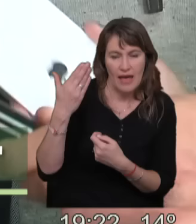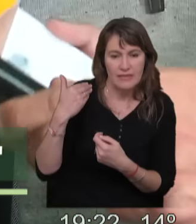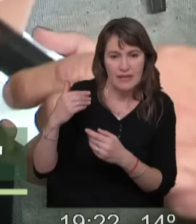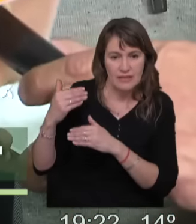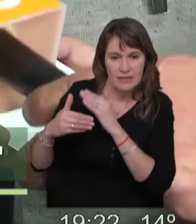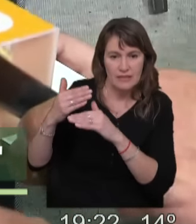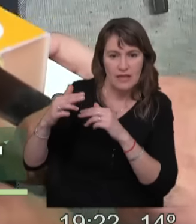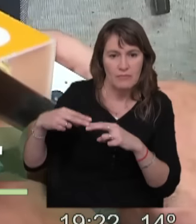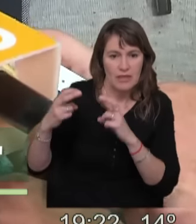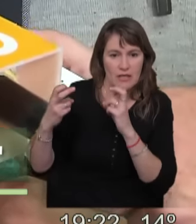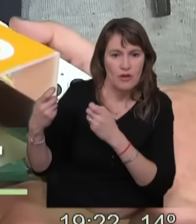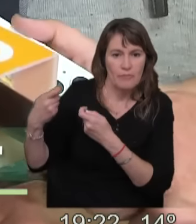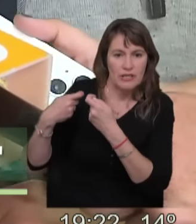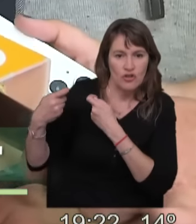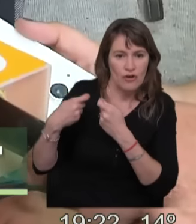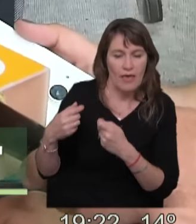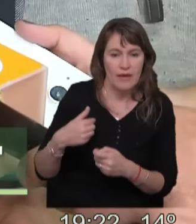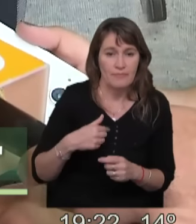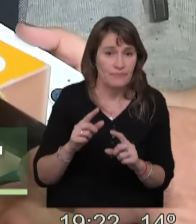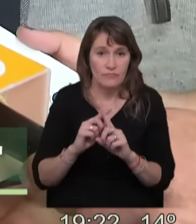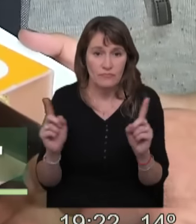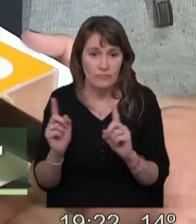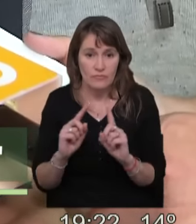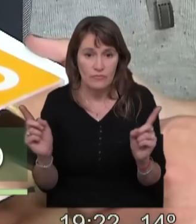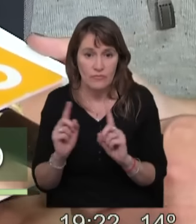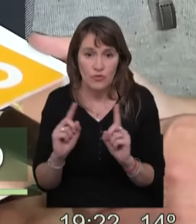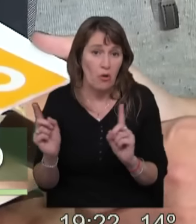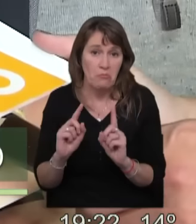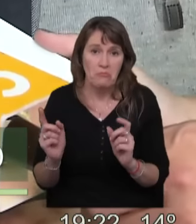proceso? No, obviamente